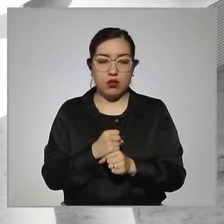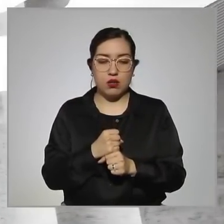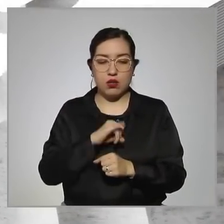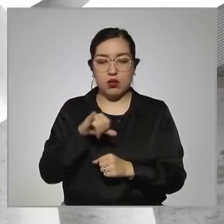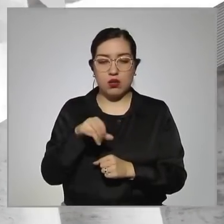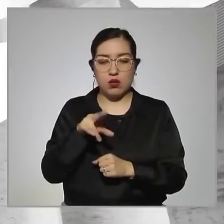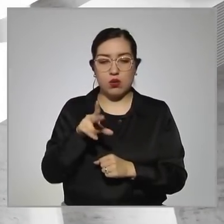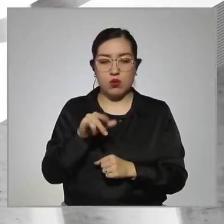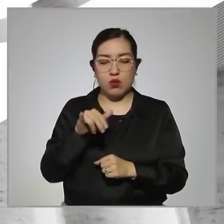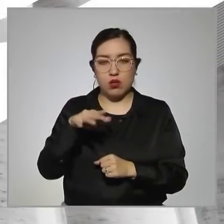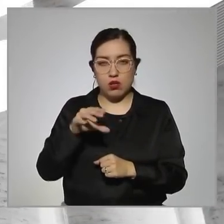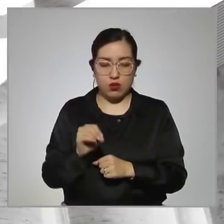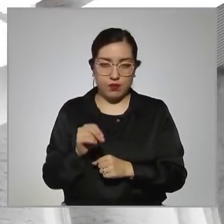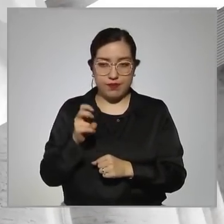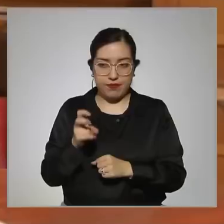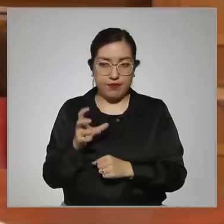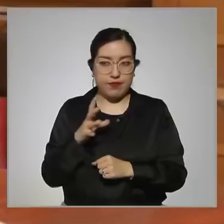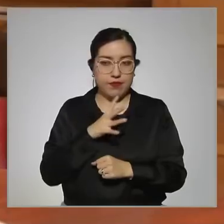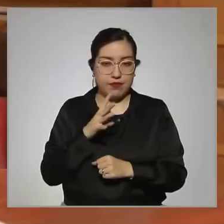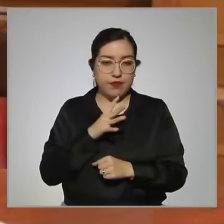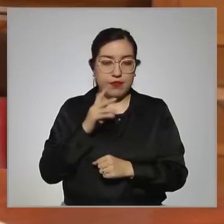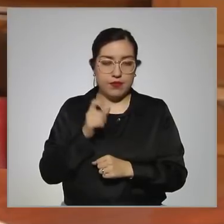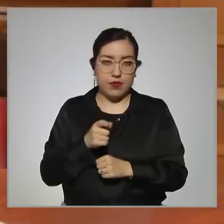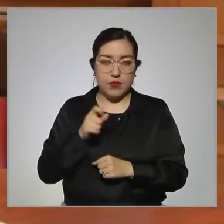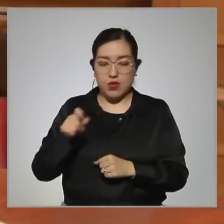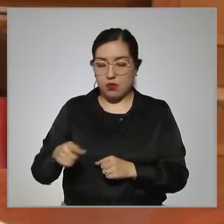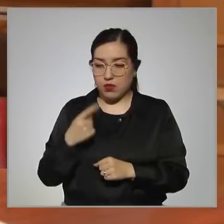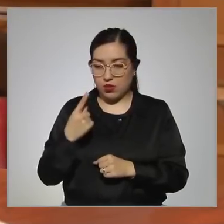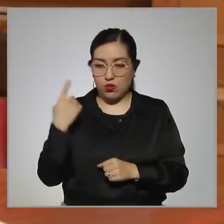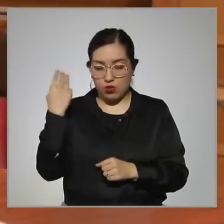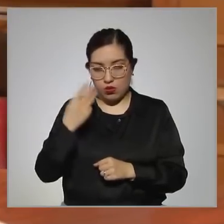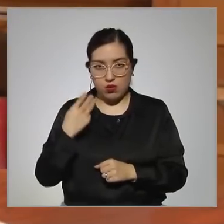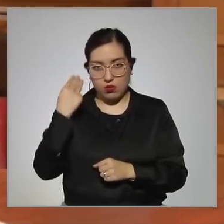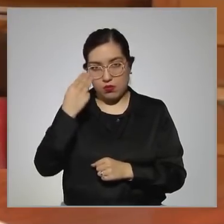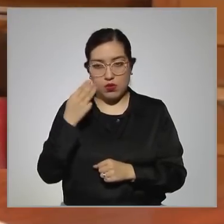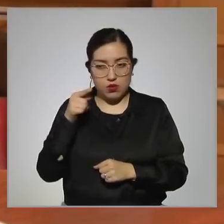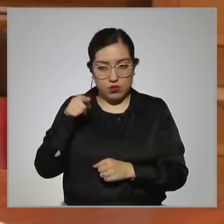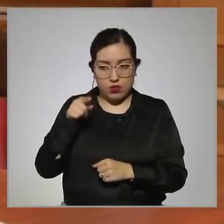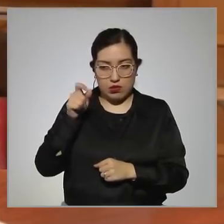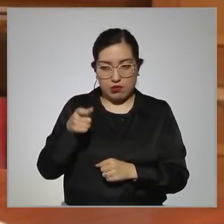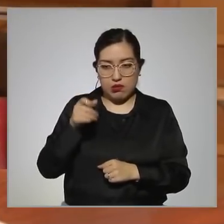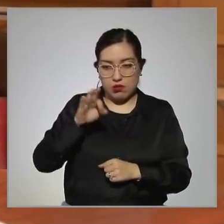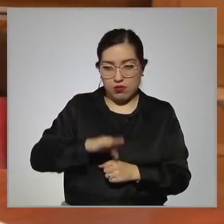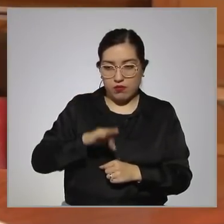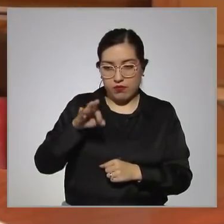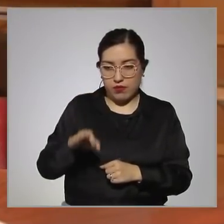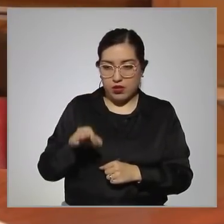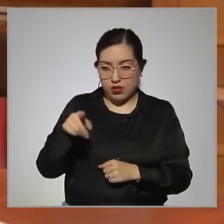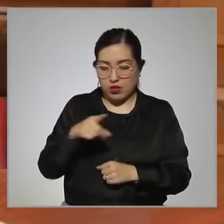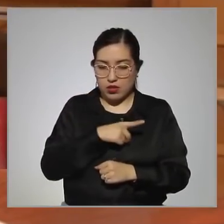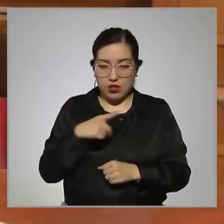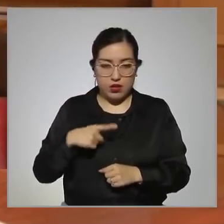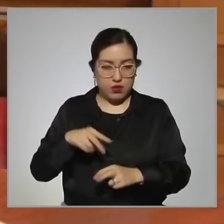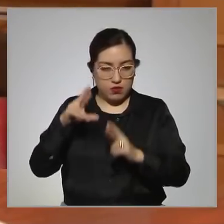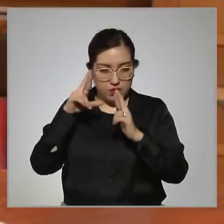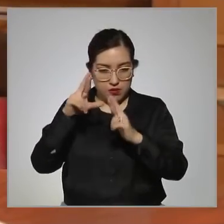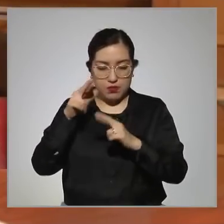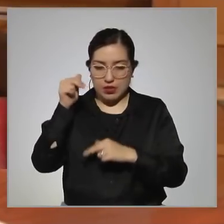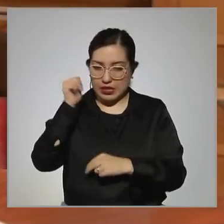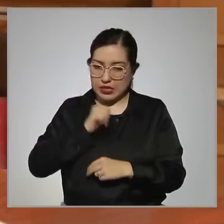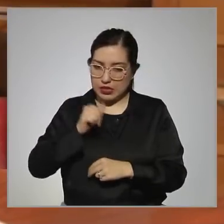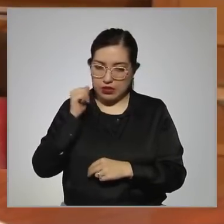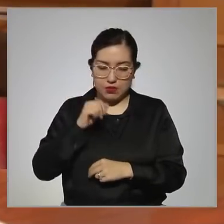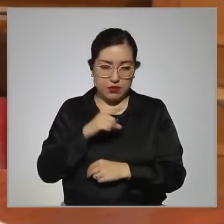juliano. Está el 21 de marzo como una fecha que debe respetarse siempre, que